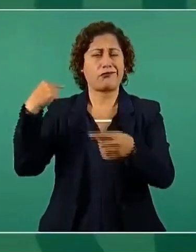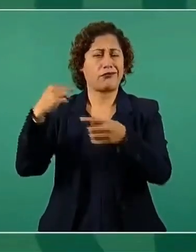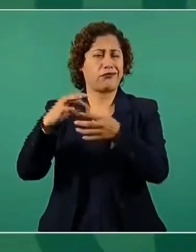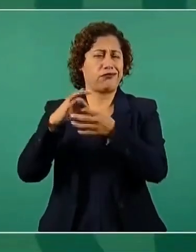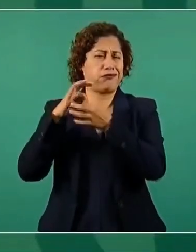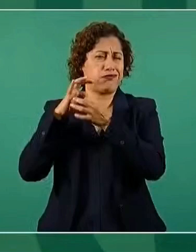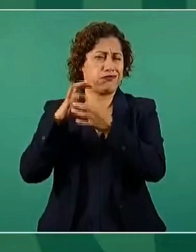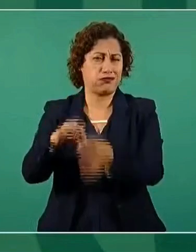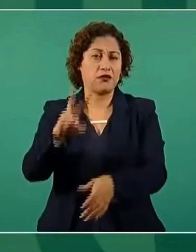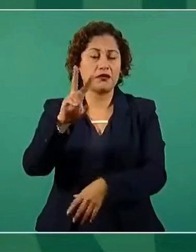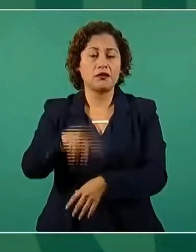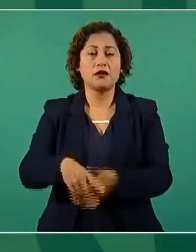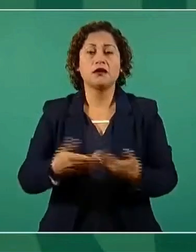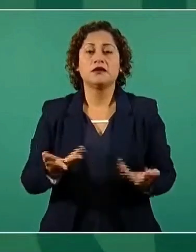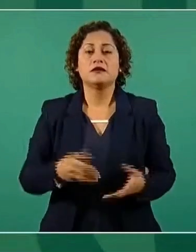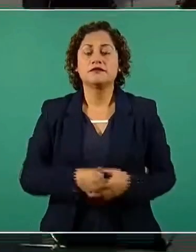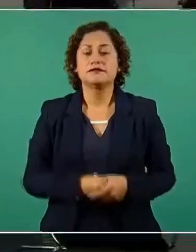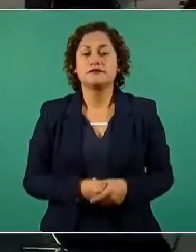Acuérdense